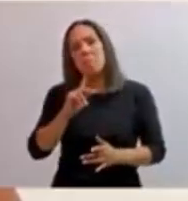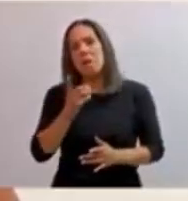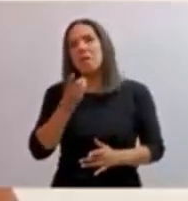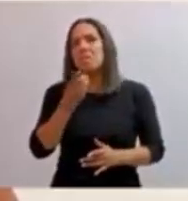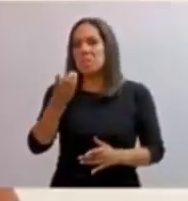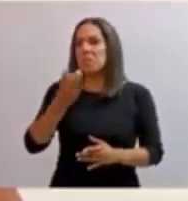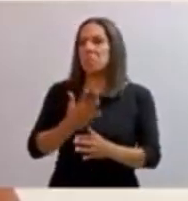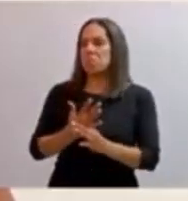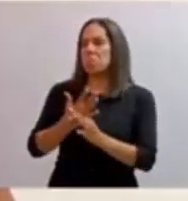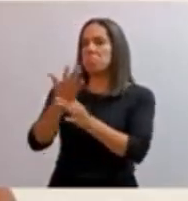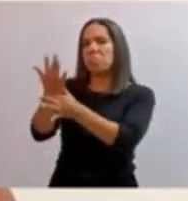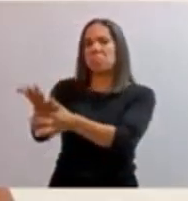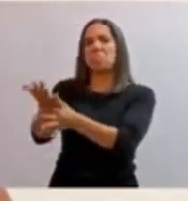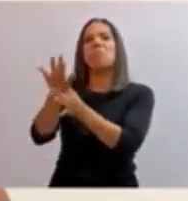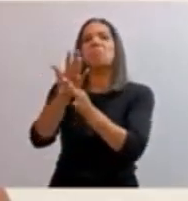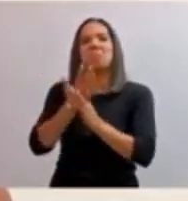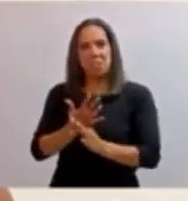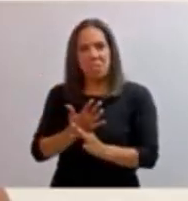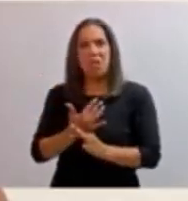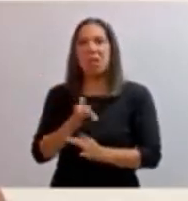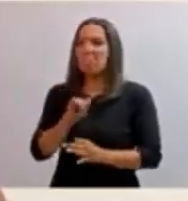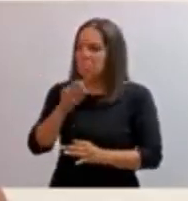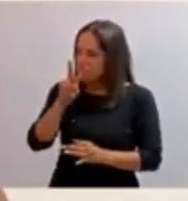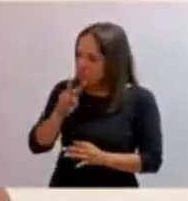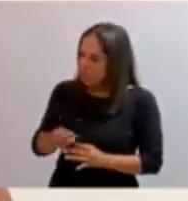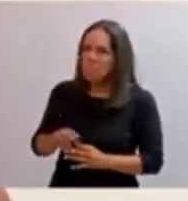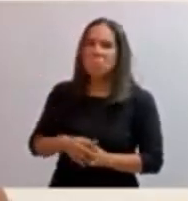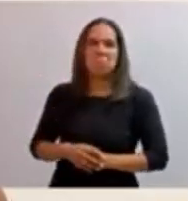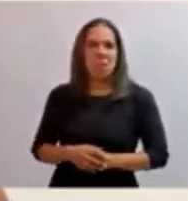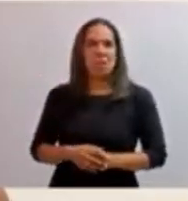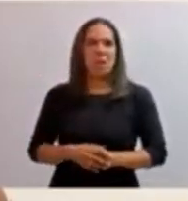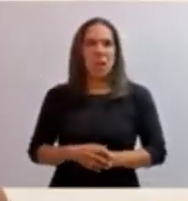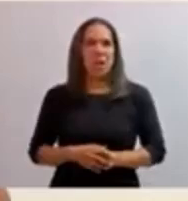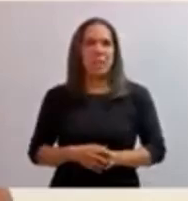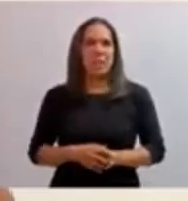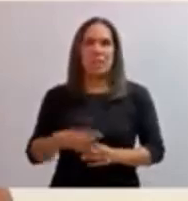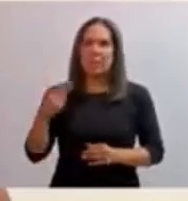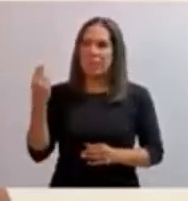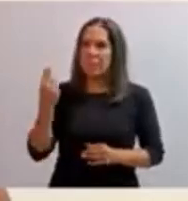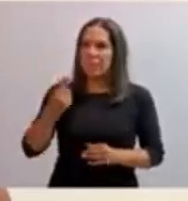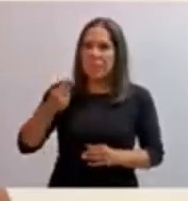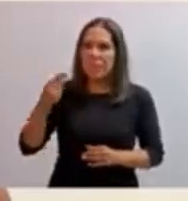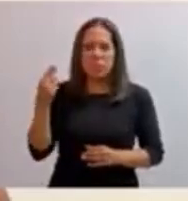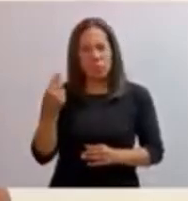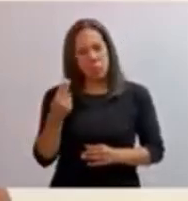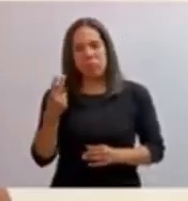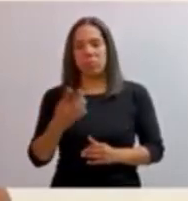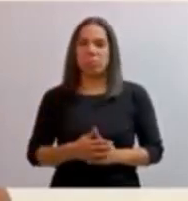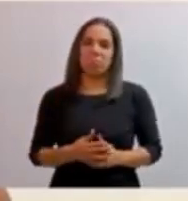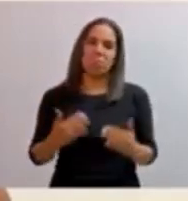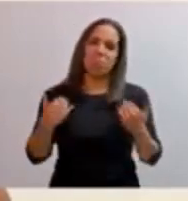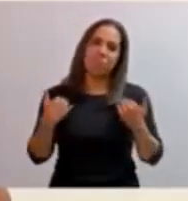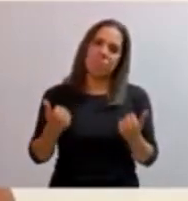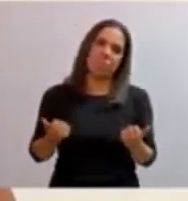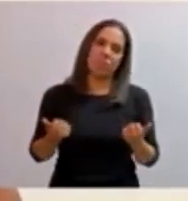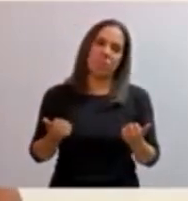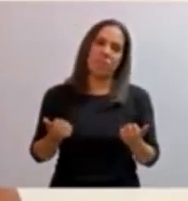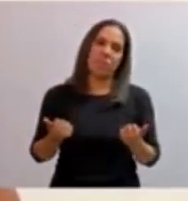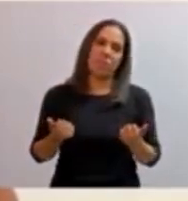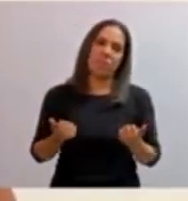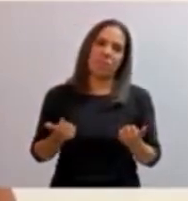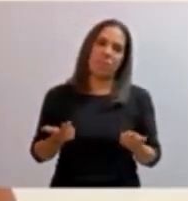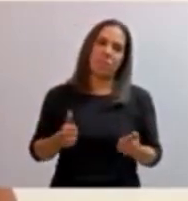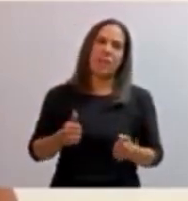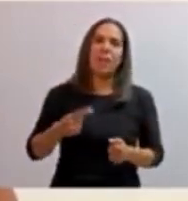de compartir cuáles eran las necesidades y problemáticas que habían visto en su consejo técnico escolar, en